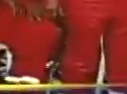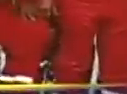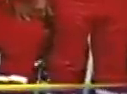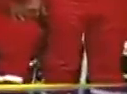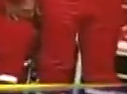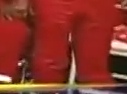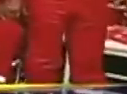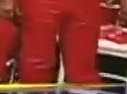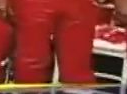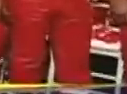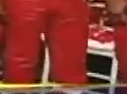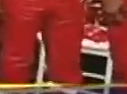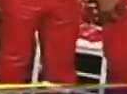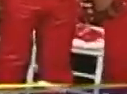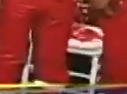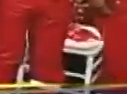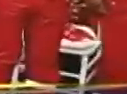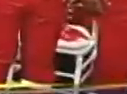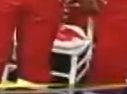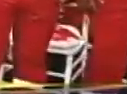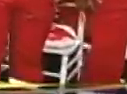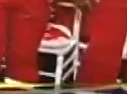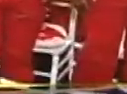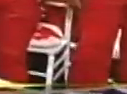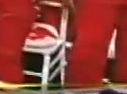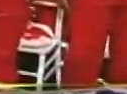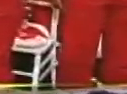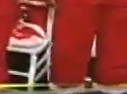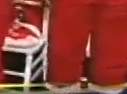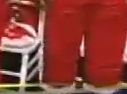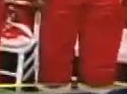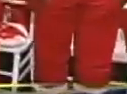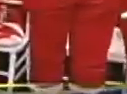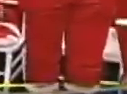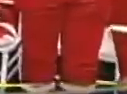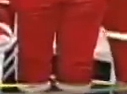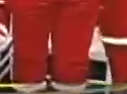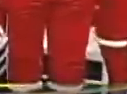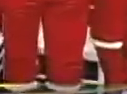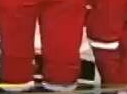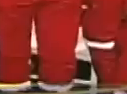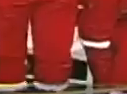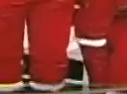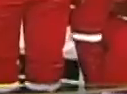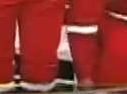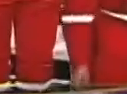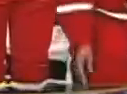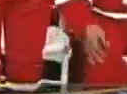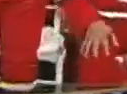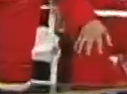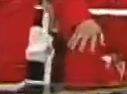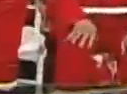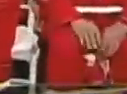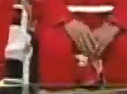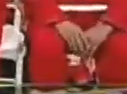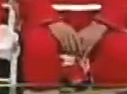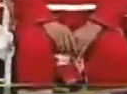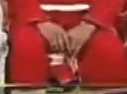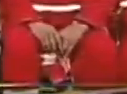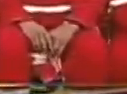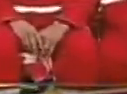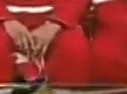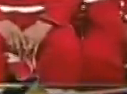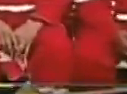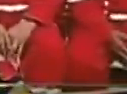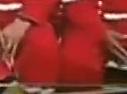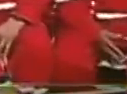lo hicimos con la clase trabajadora. Lo hicimos donde la clase trabajadora estuvo al frente